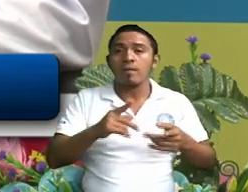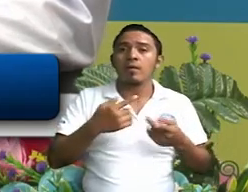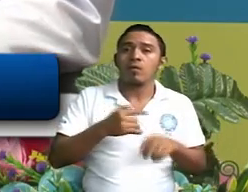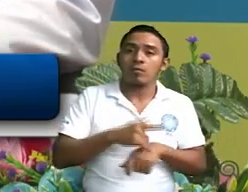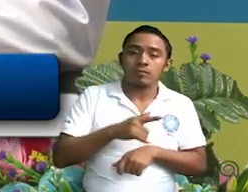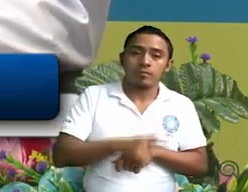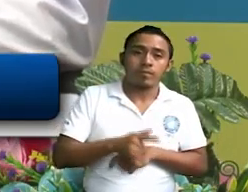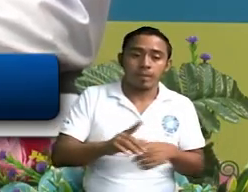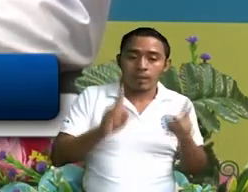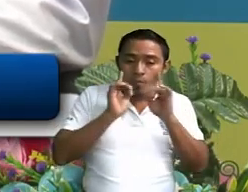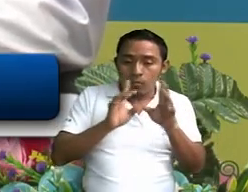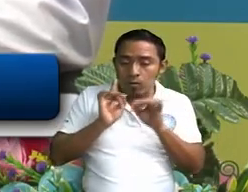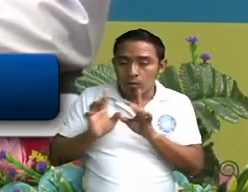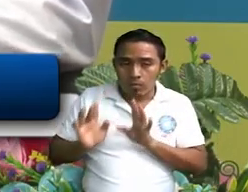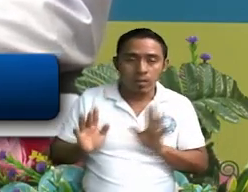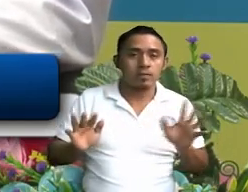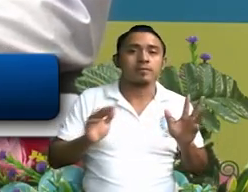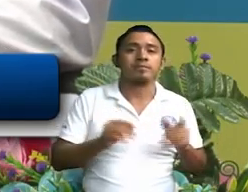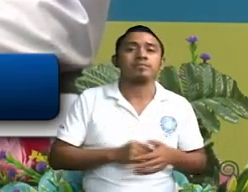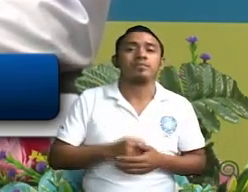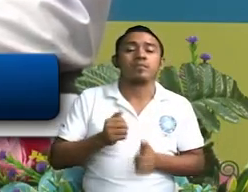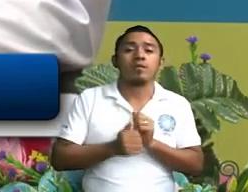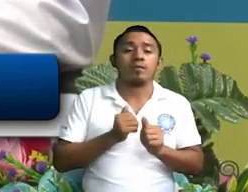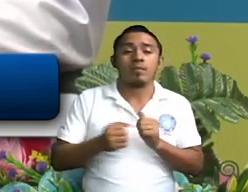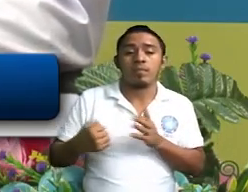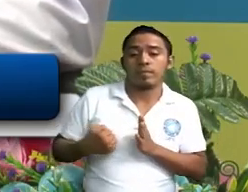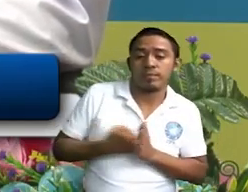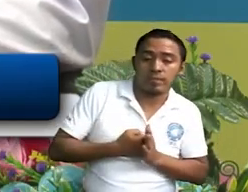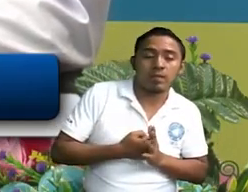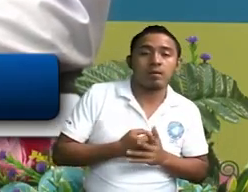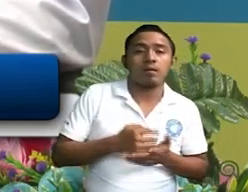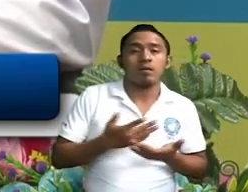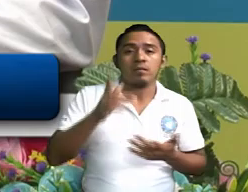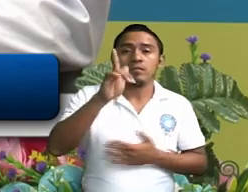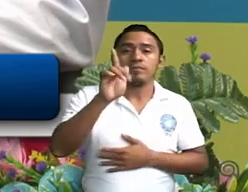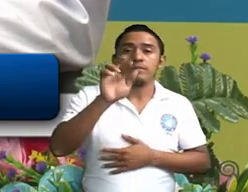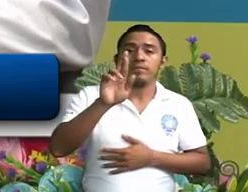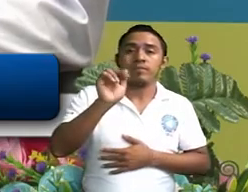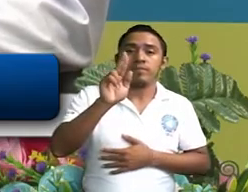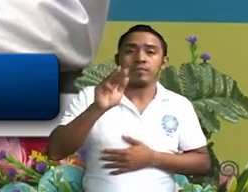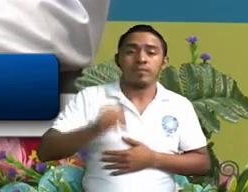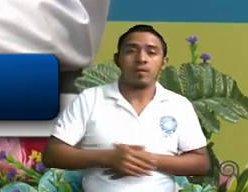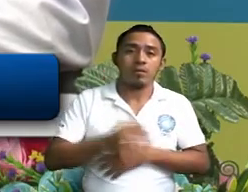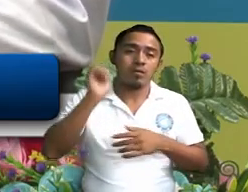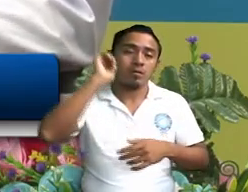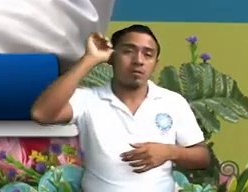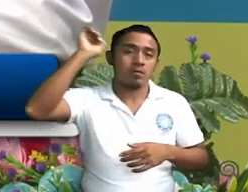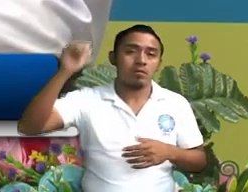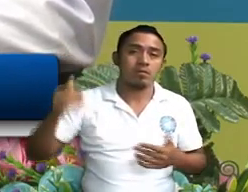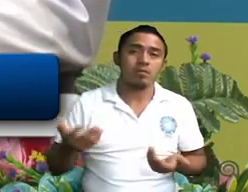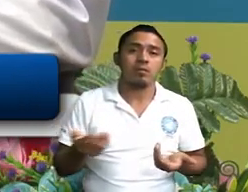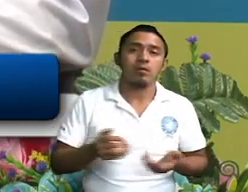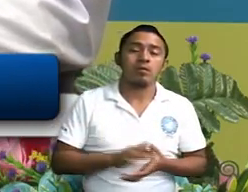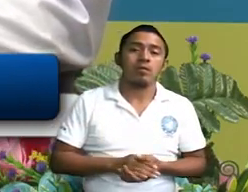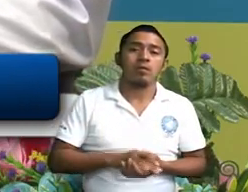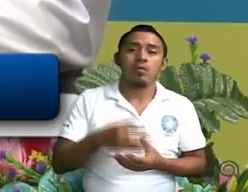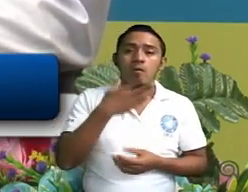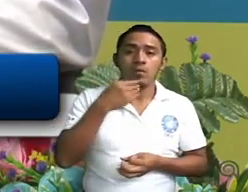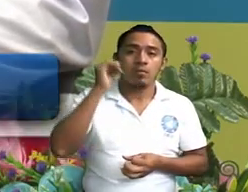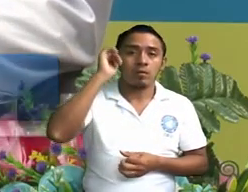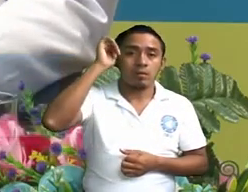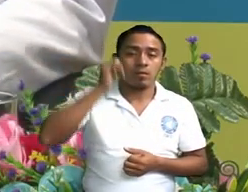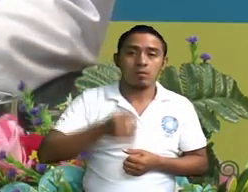pero los procesos infecciosos y los traumas son los que generalmente van a producirse problemas en la niñez. En el adulto y el joven, como